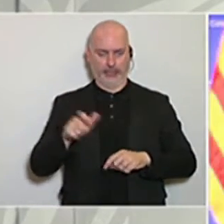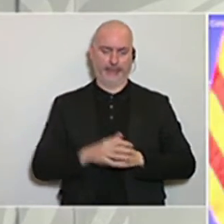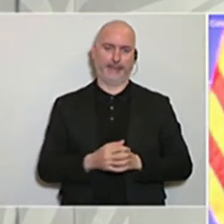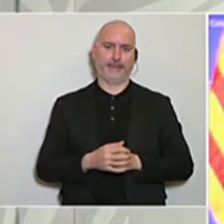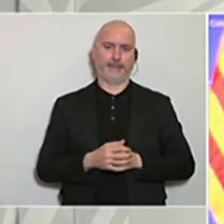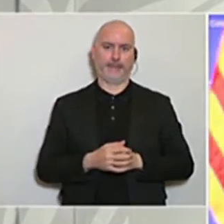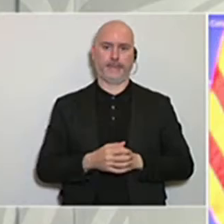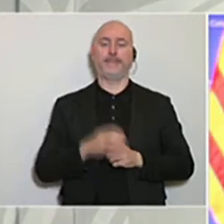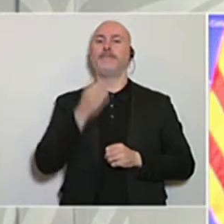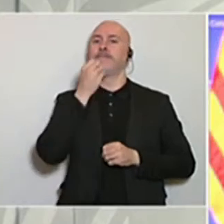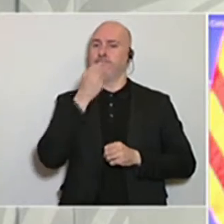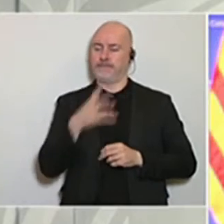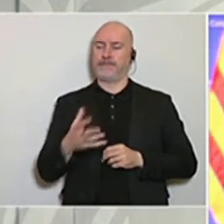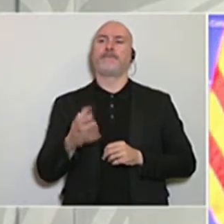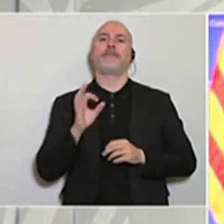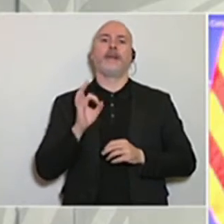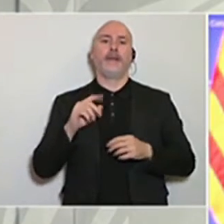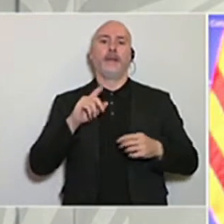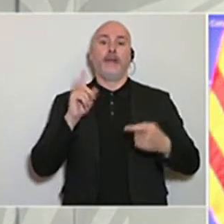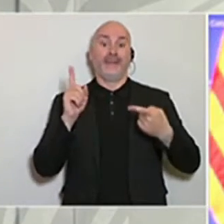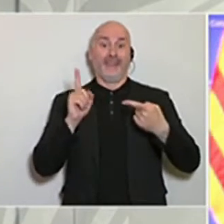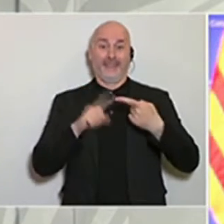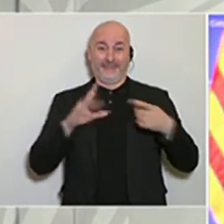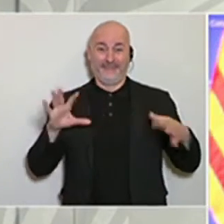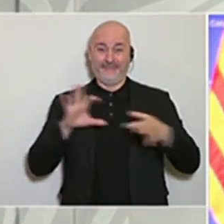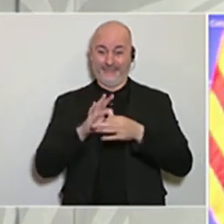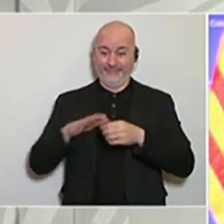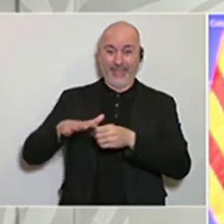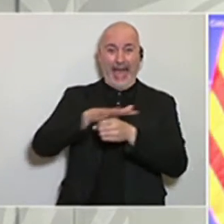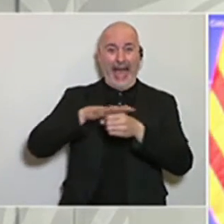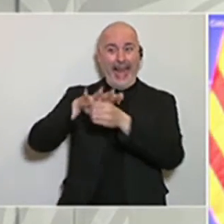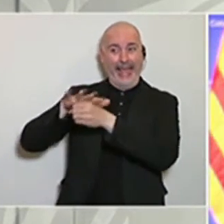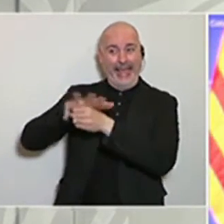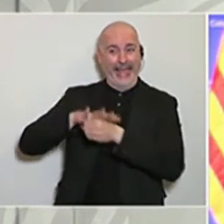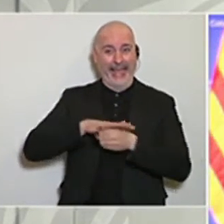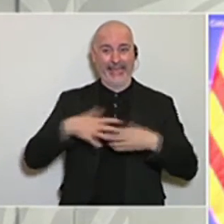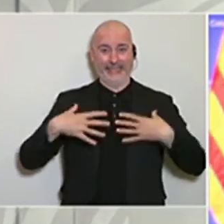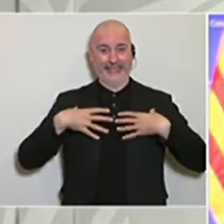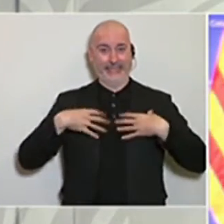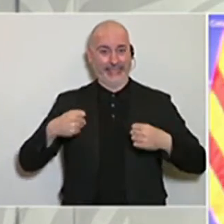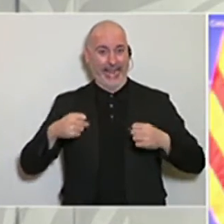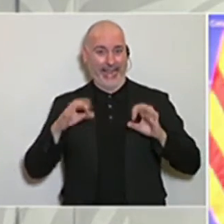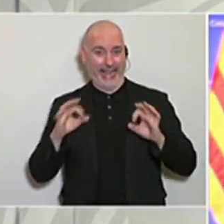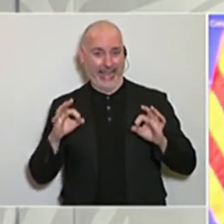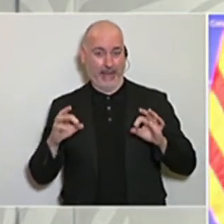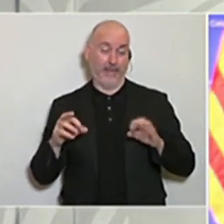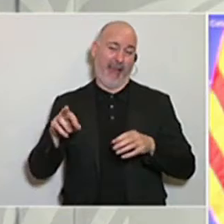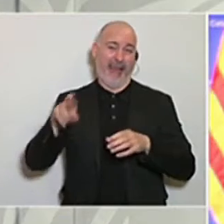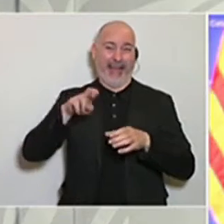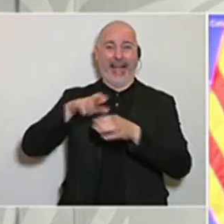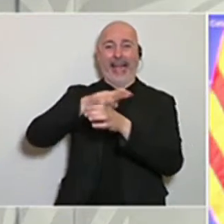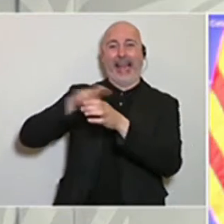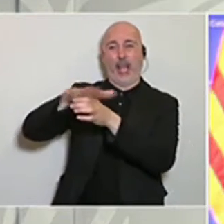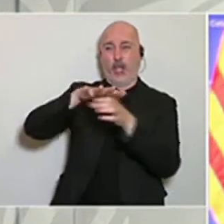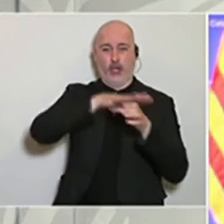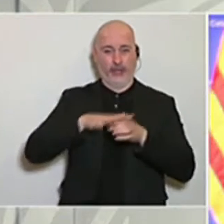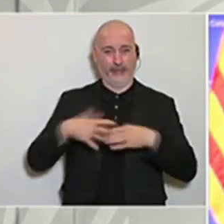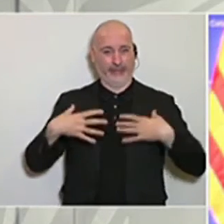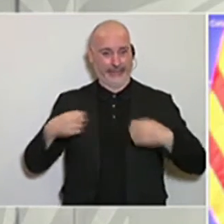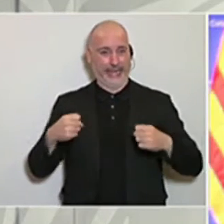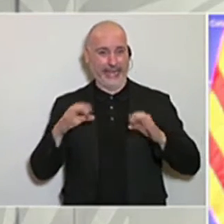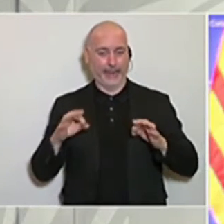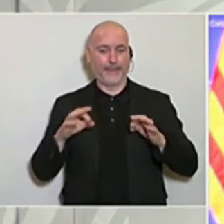en relación a la unificación de las zonas, ¿no?, las regiones sanitarias de Barcelona, la